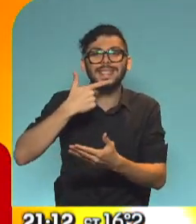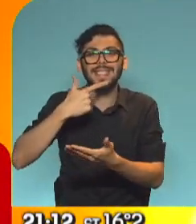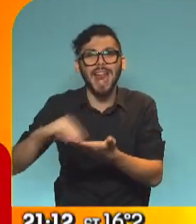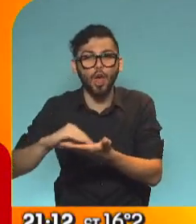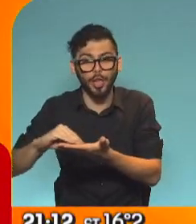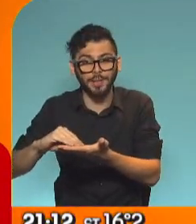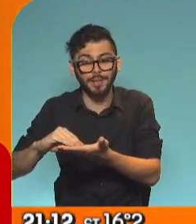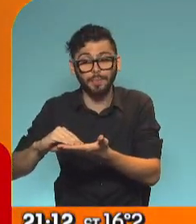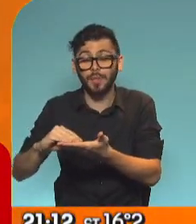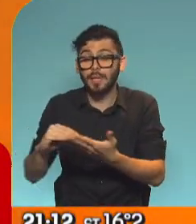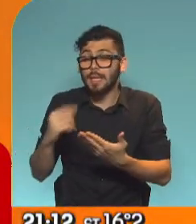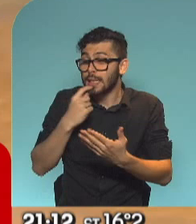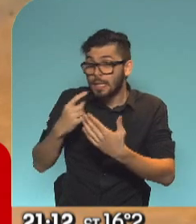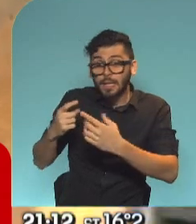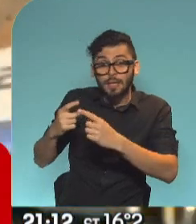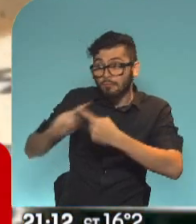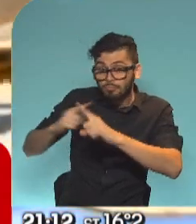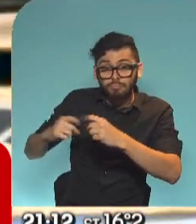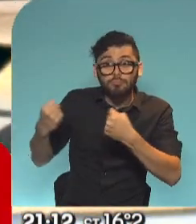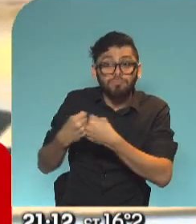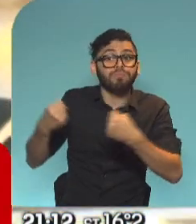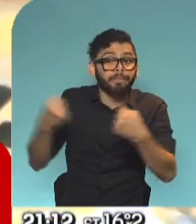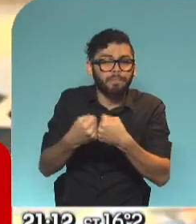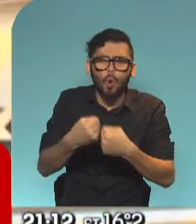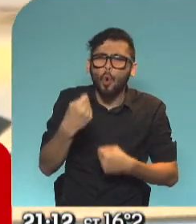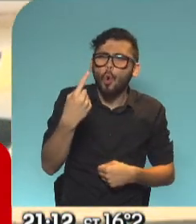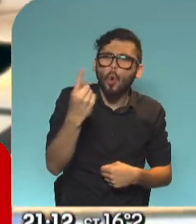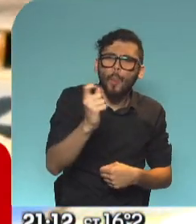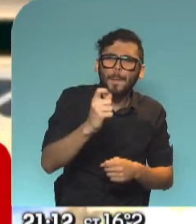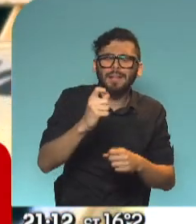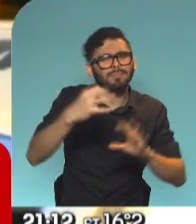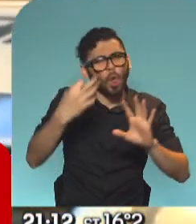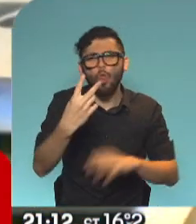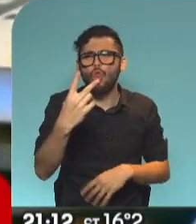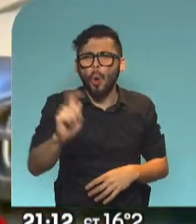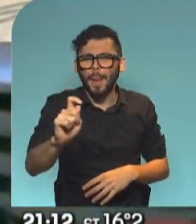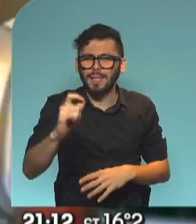política, en un mes y medio, uno o dos meses, con toda la furia, esto puede y tiene que salir.